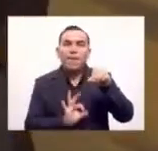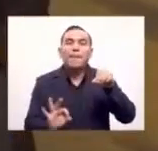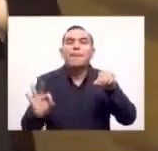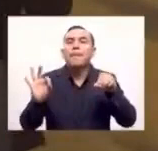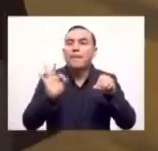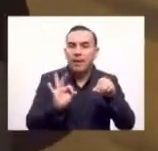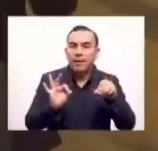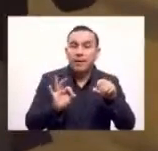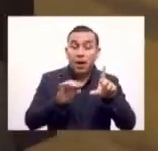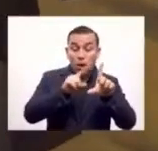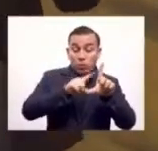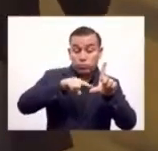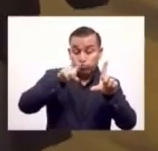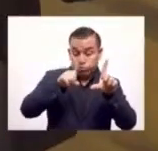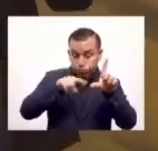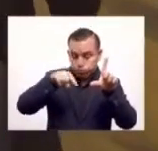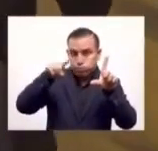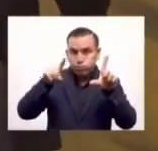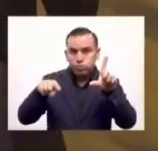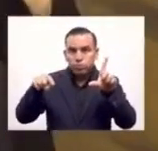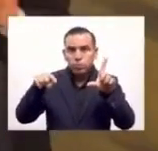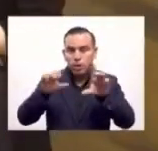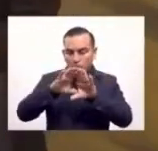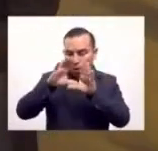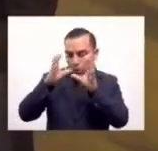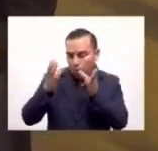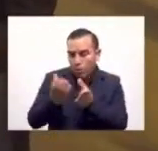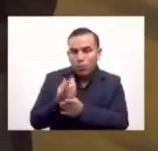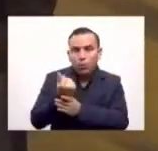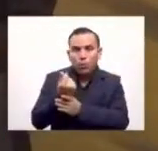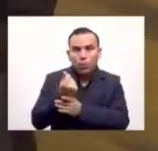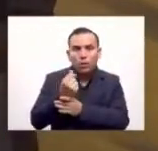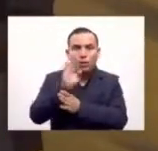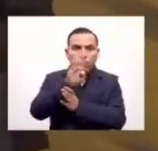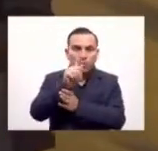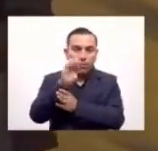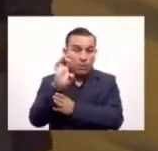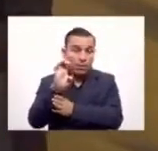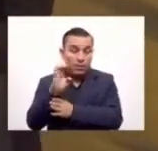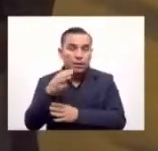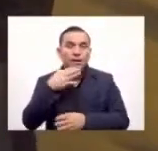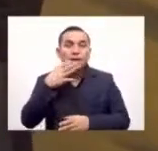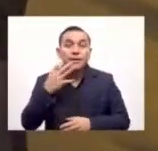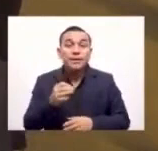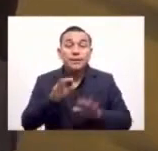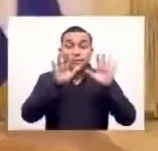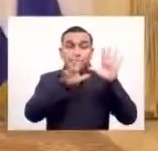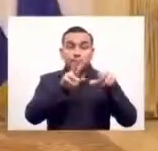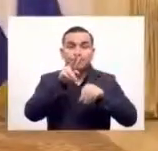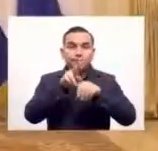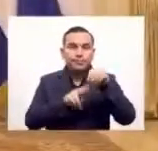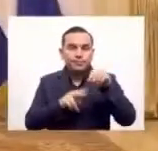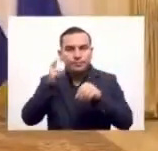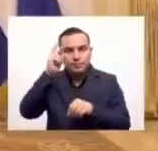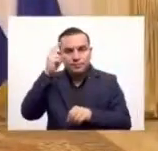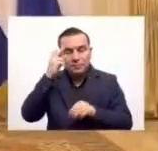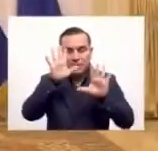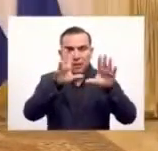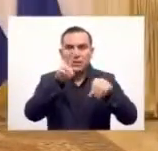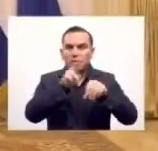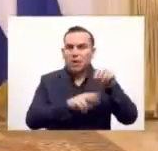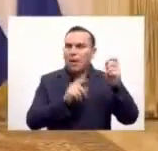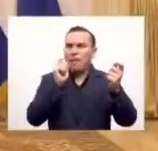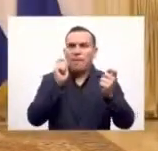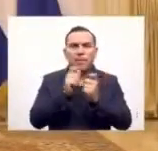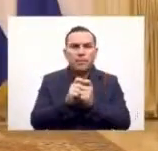hacer para hacer las cosas medianamente bien, medianamente aceptables. Pero ese es efecto